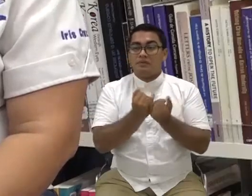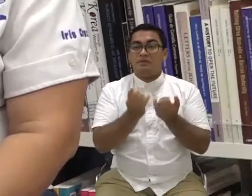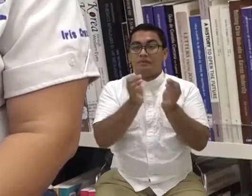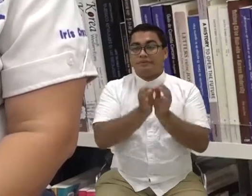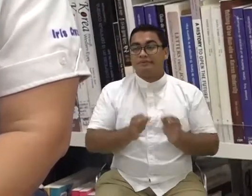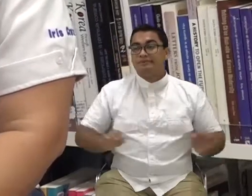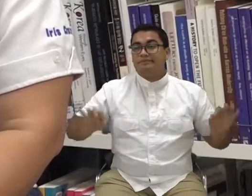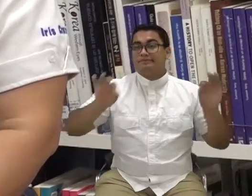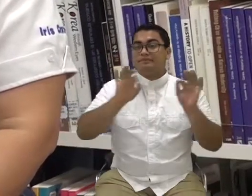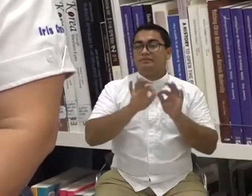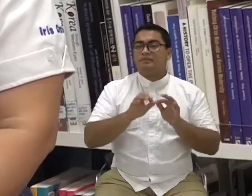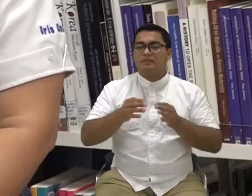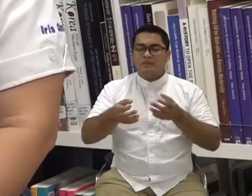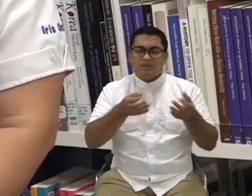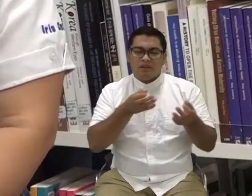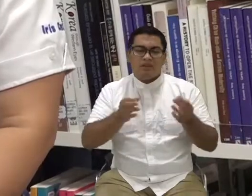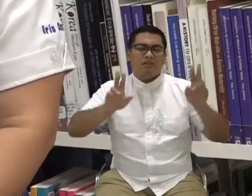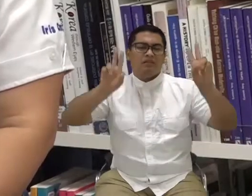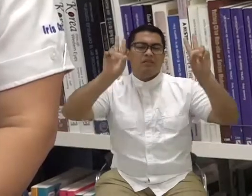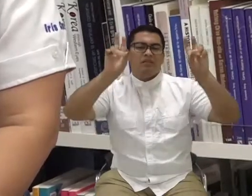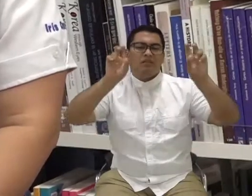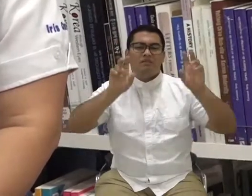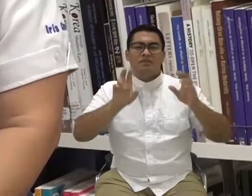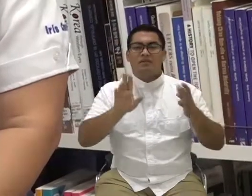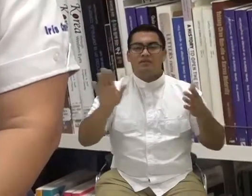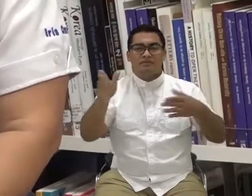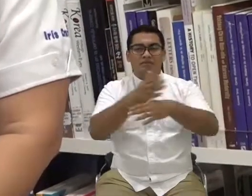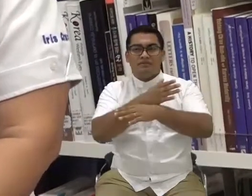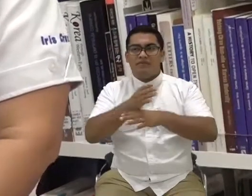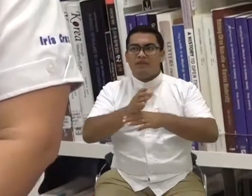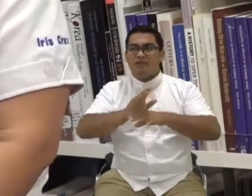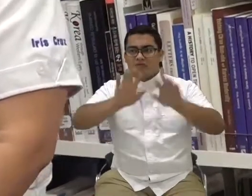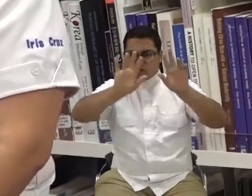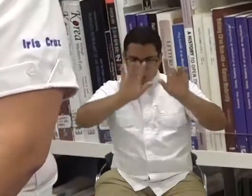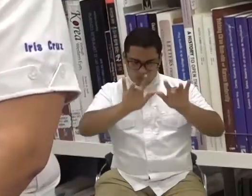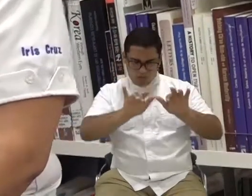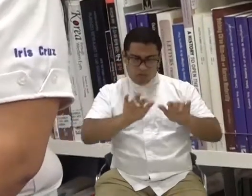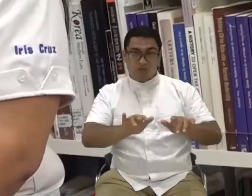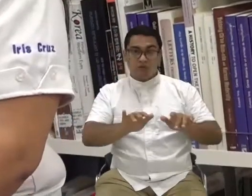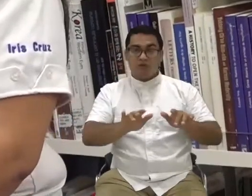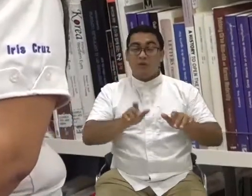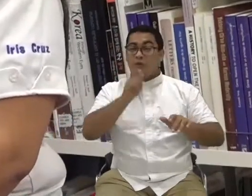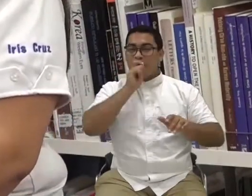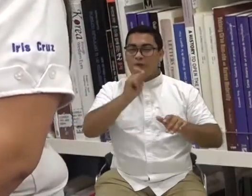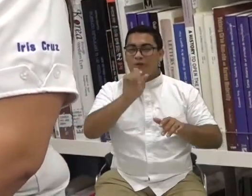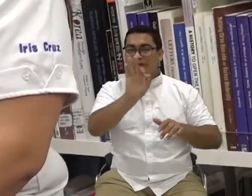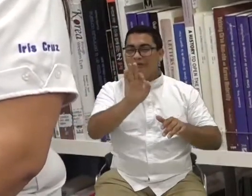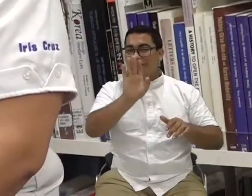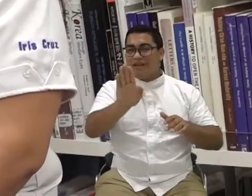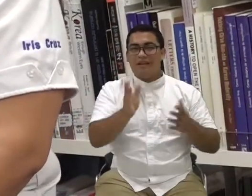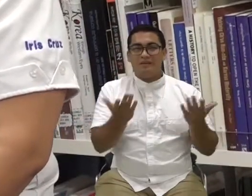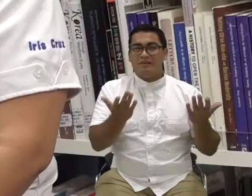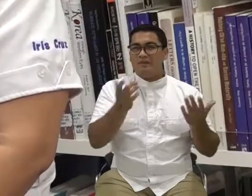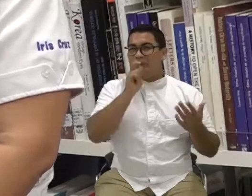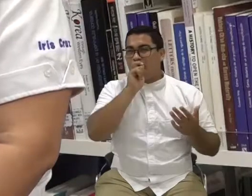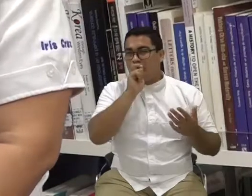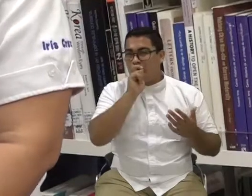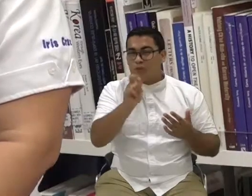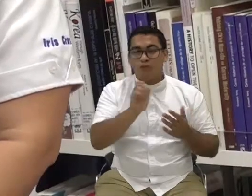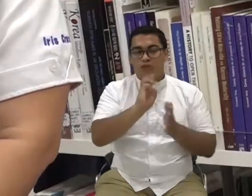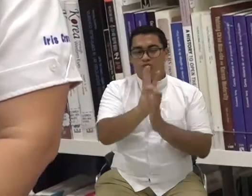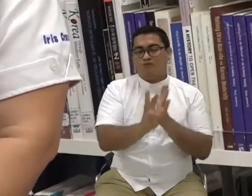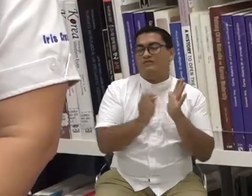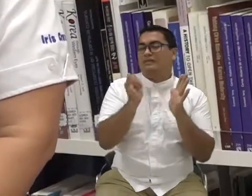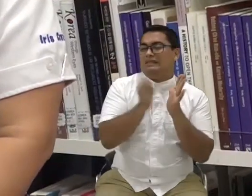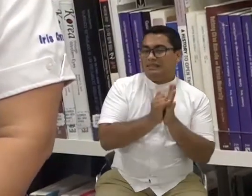Hablaba algo muy importante, el tema de las redes sociales. Muchas veces las utilizamos para cualquier cosa menos para lo que realmente nos